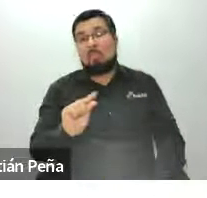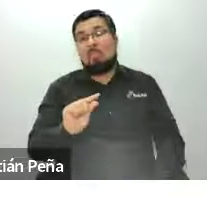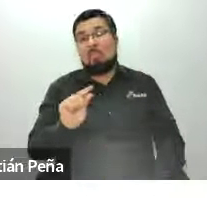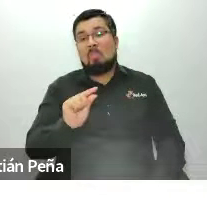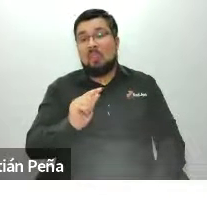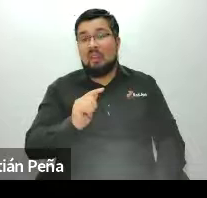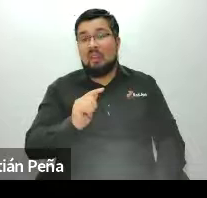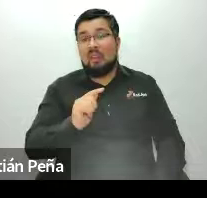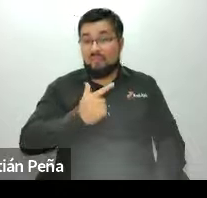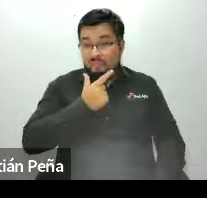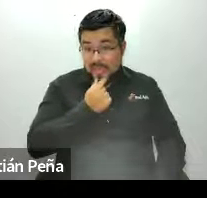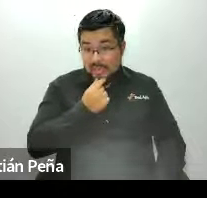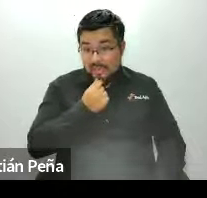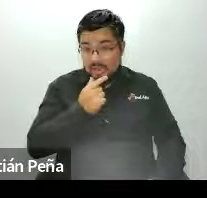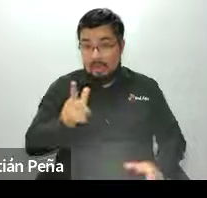Porque